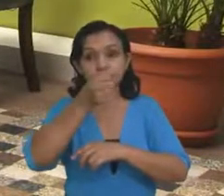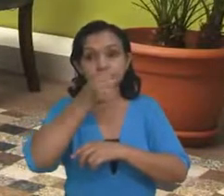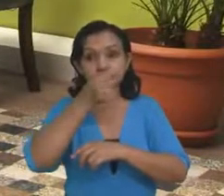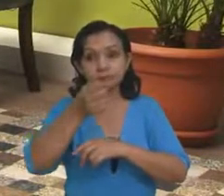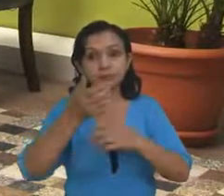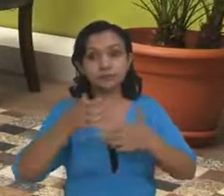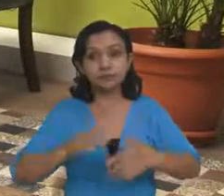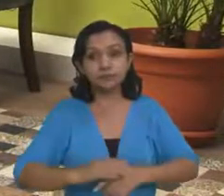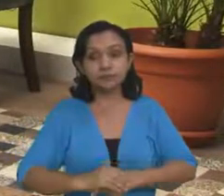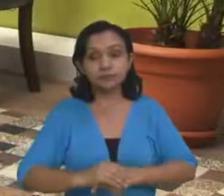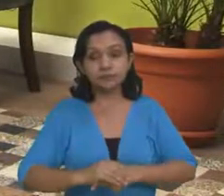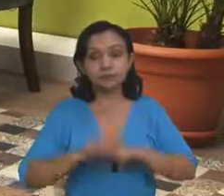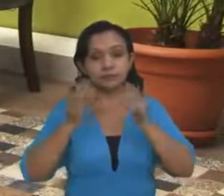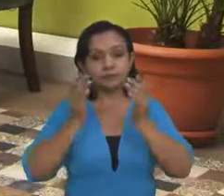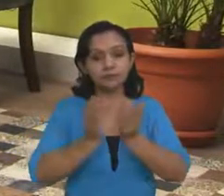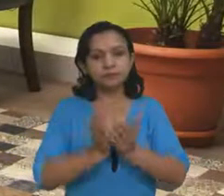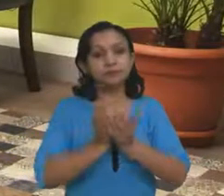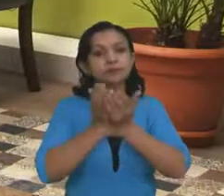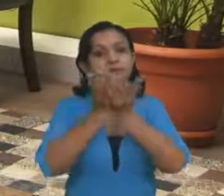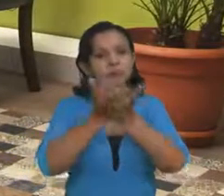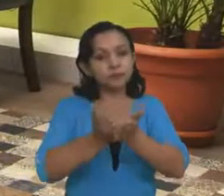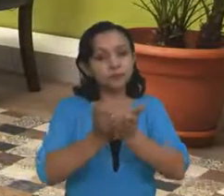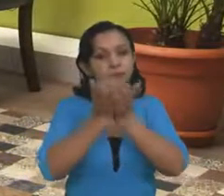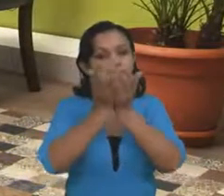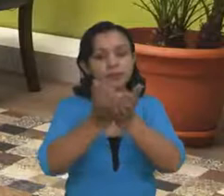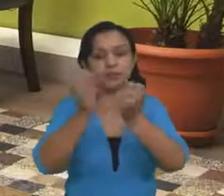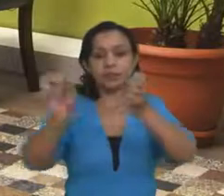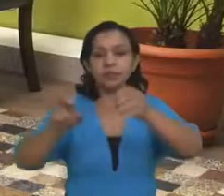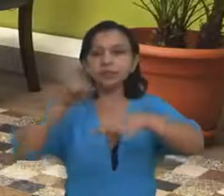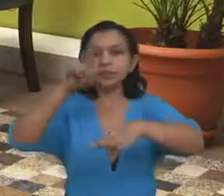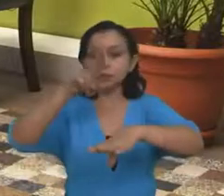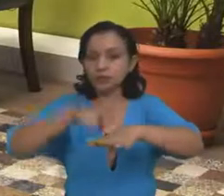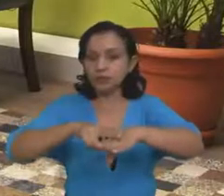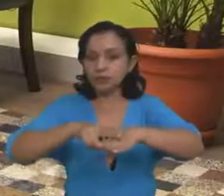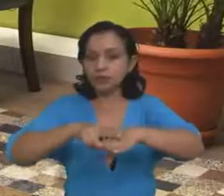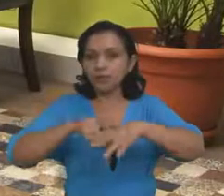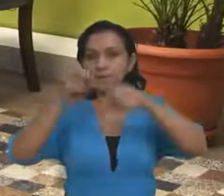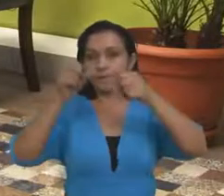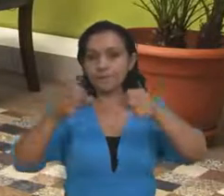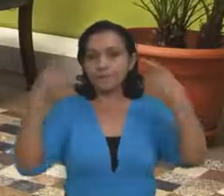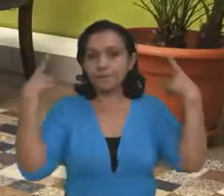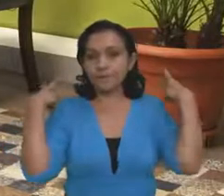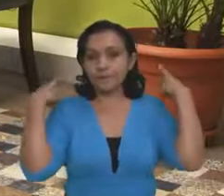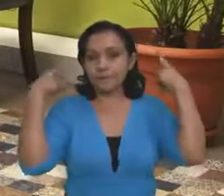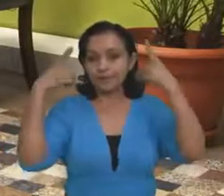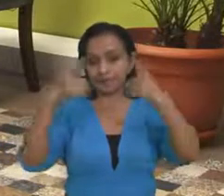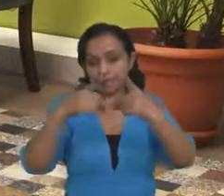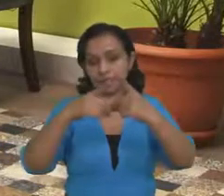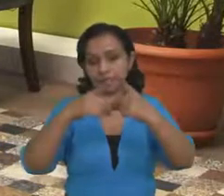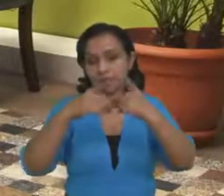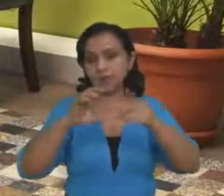sobre la empresa portuaria nacional, y hablaba el director ejecutivo